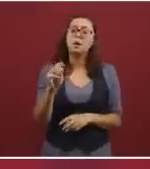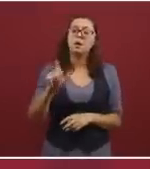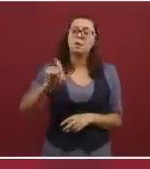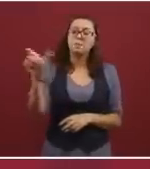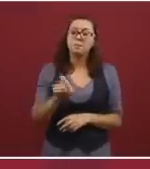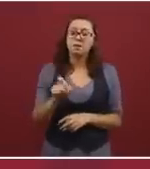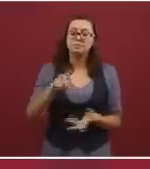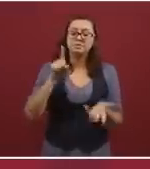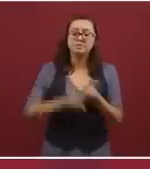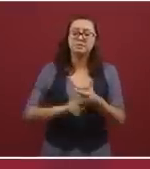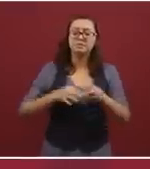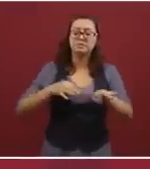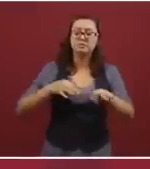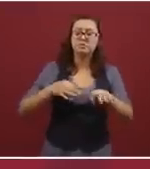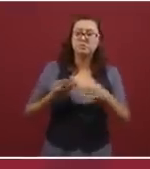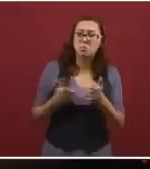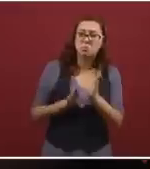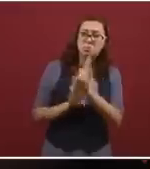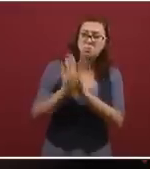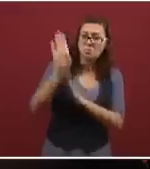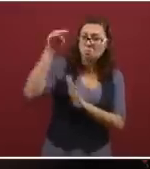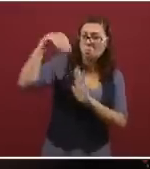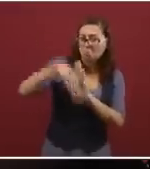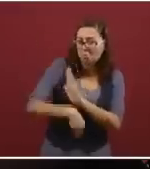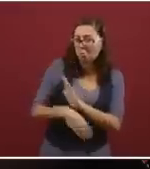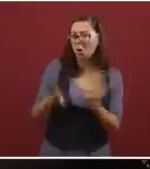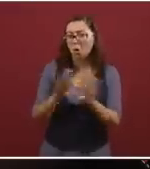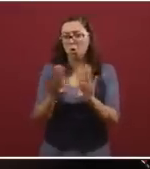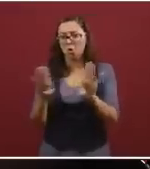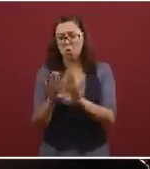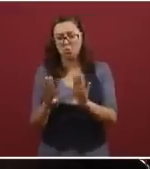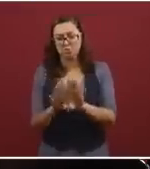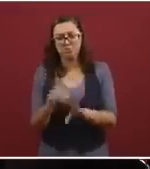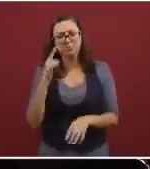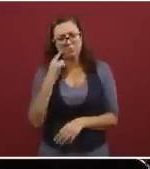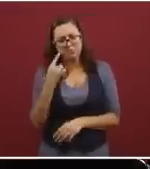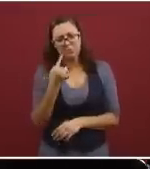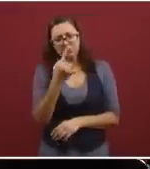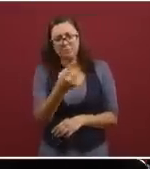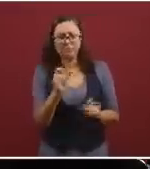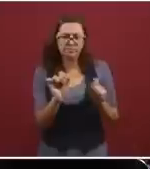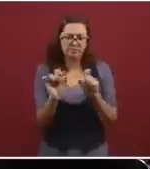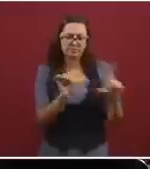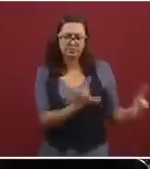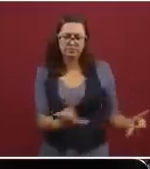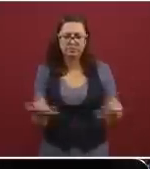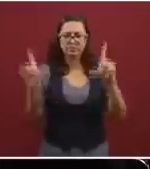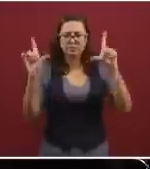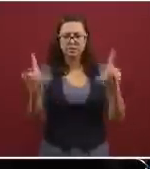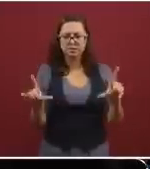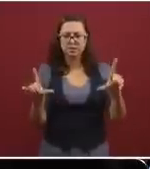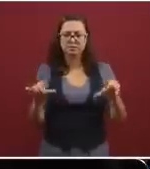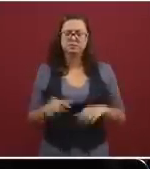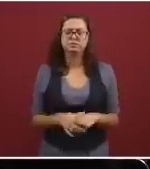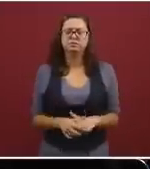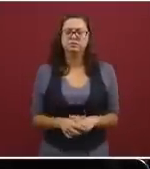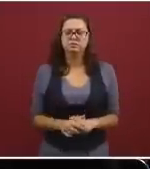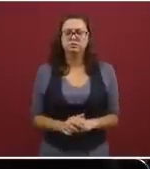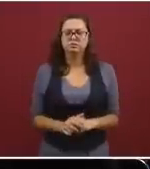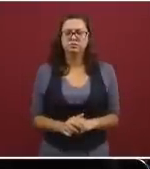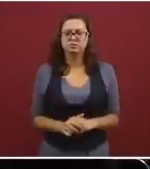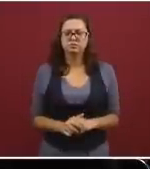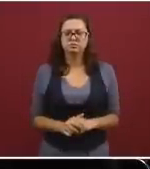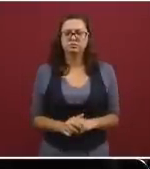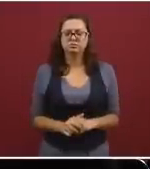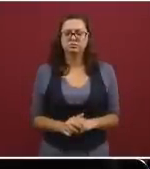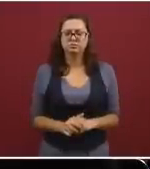presentaríamos dos láminas. La primera, nada más para enmarcar el tema, este es el